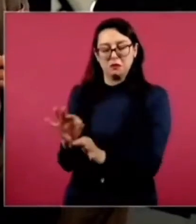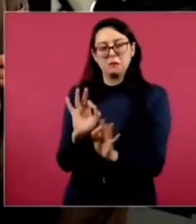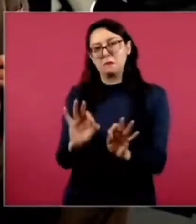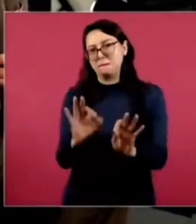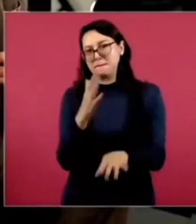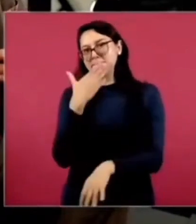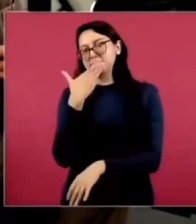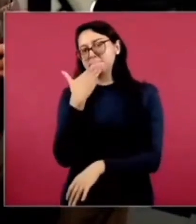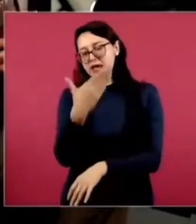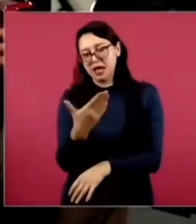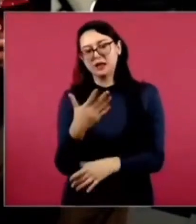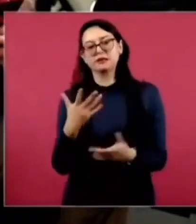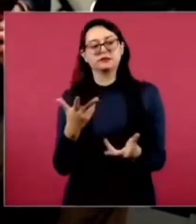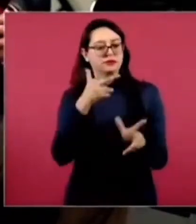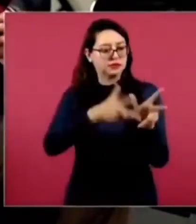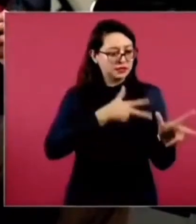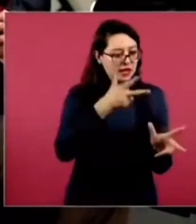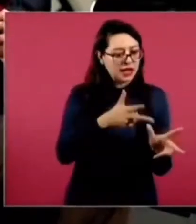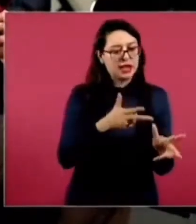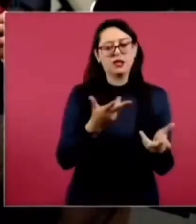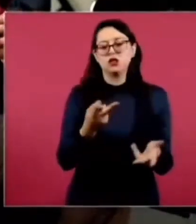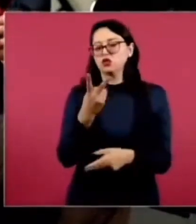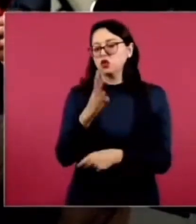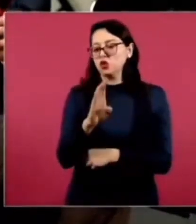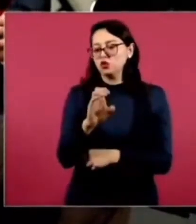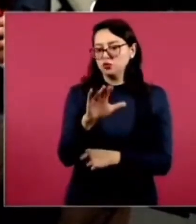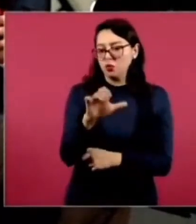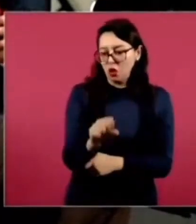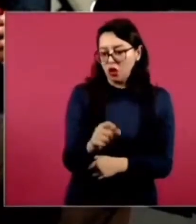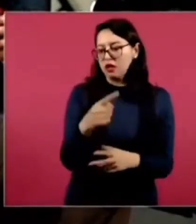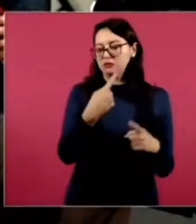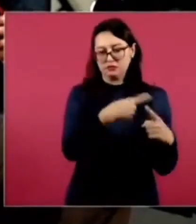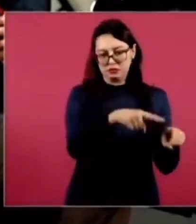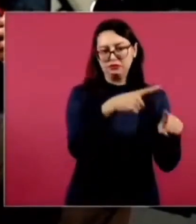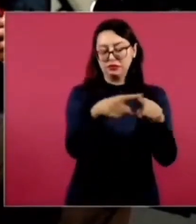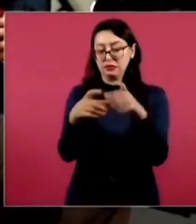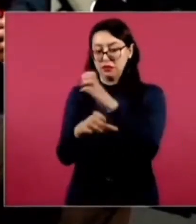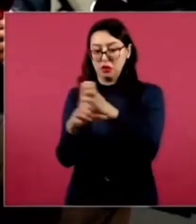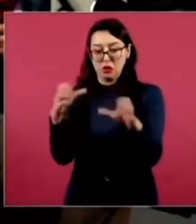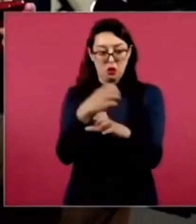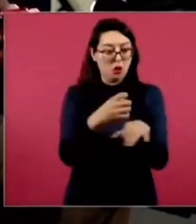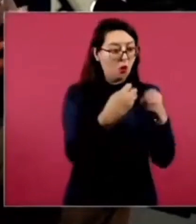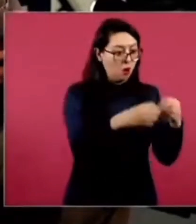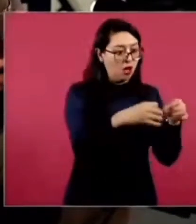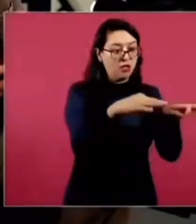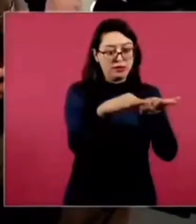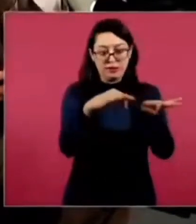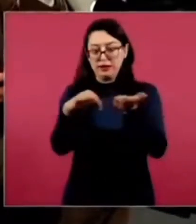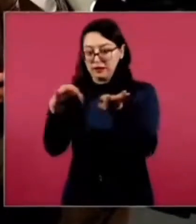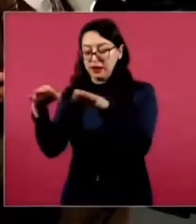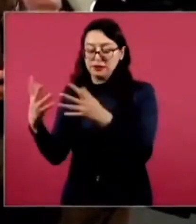embargo, ellos piden también que se tome en cuenta el compromiso que usted adquirió con ellos,